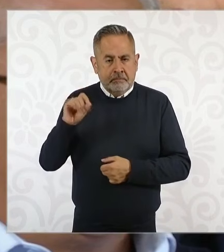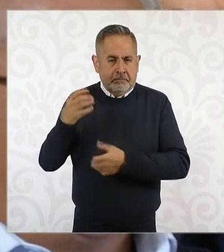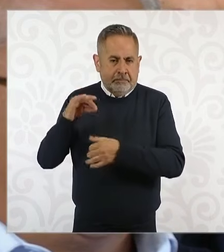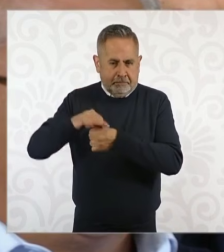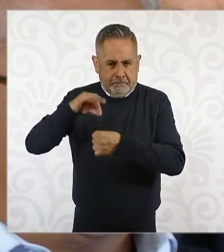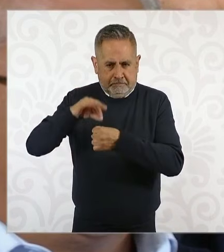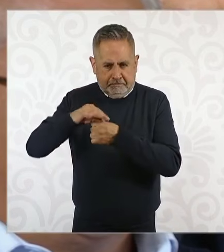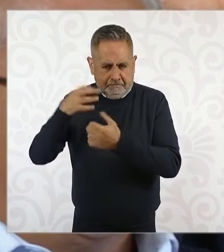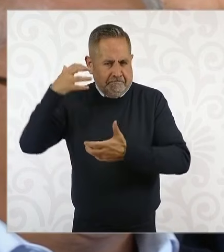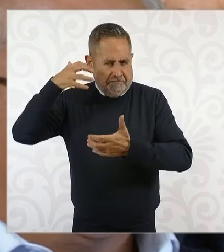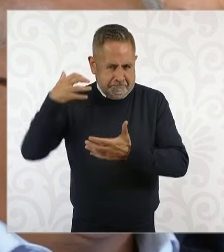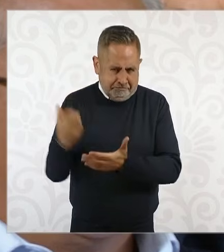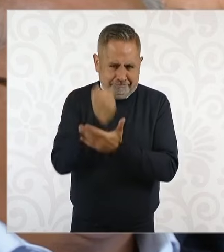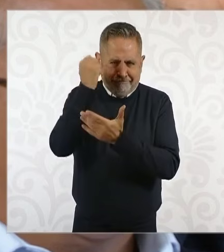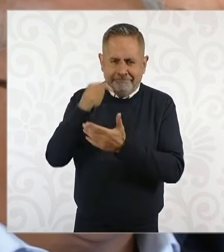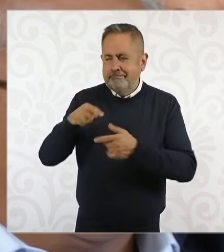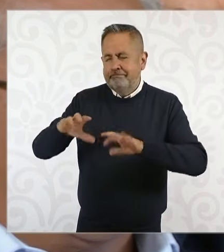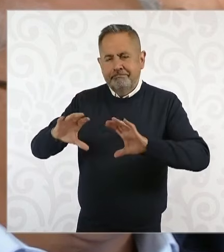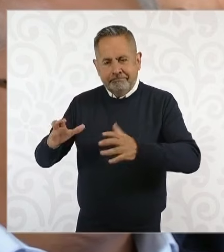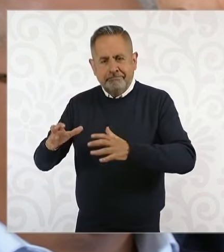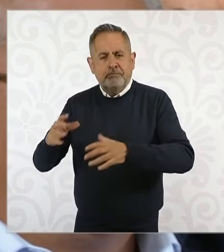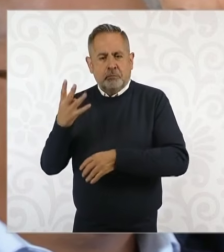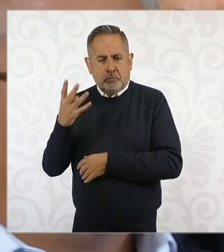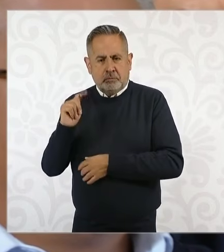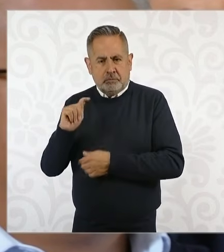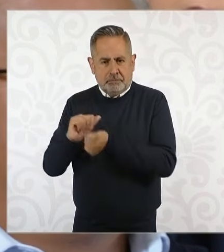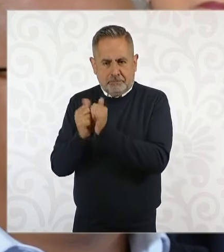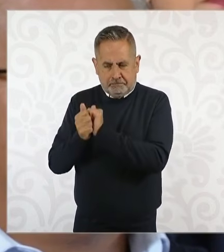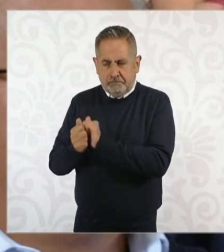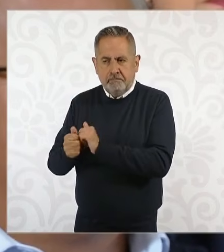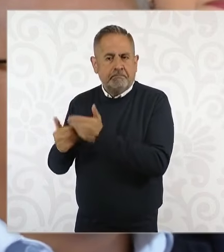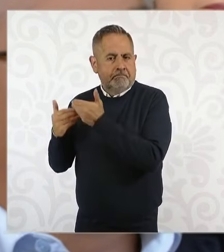Obrador y la llegada de los gobiernos de la Cuarta Transformación, estos